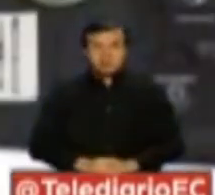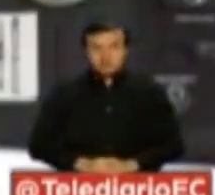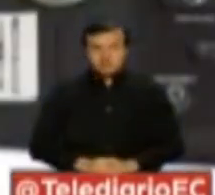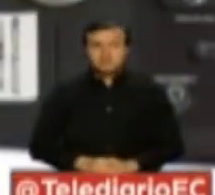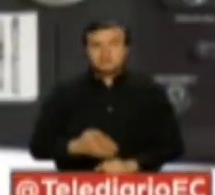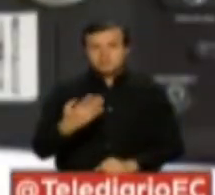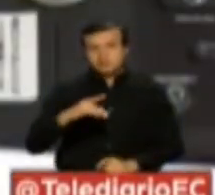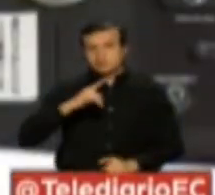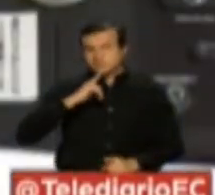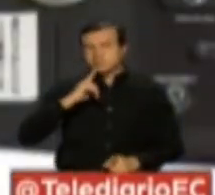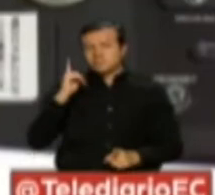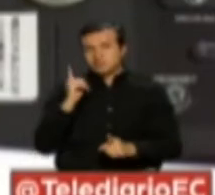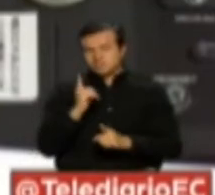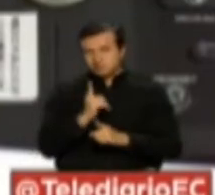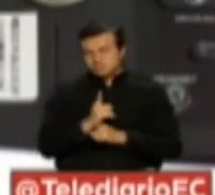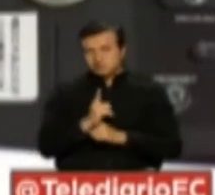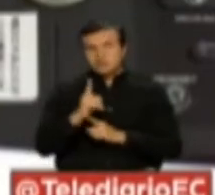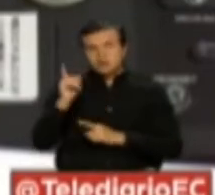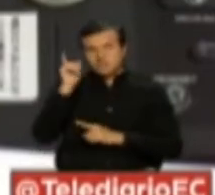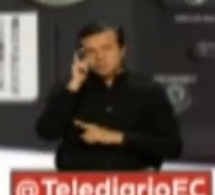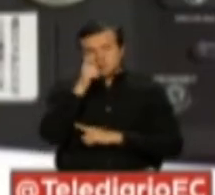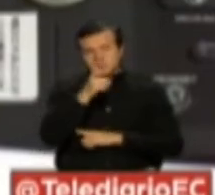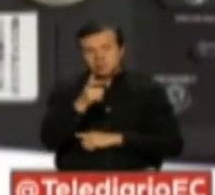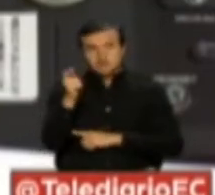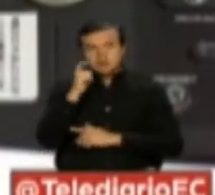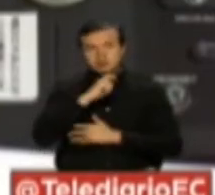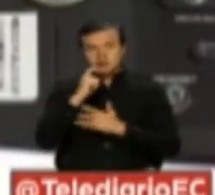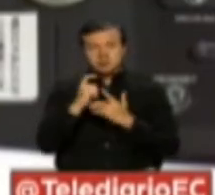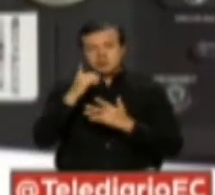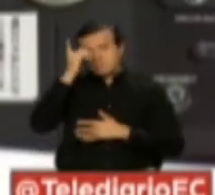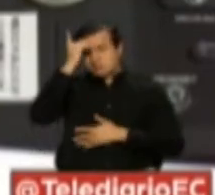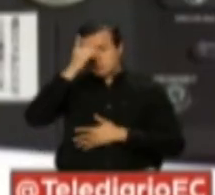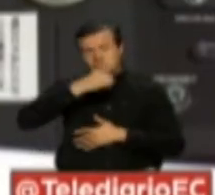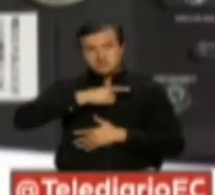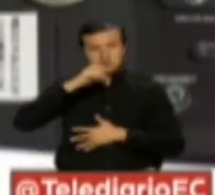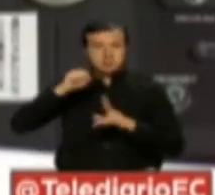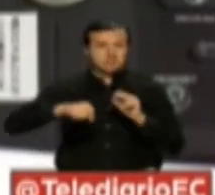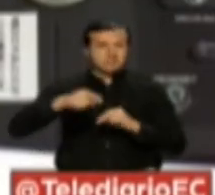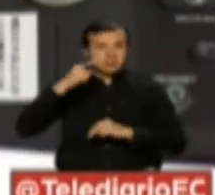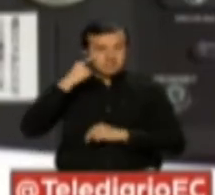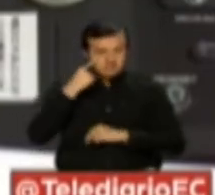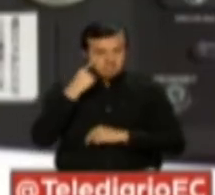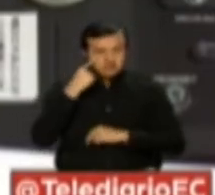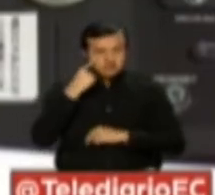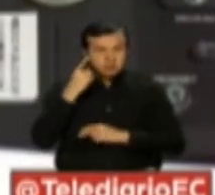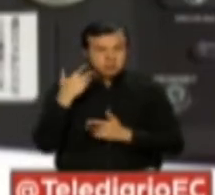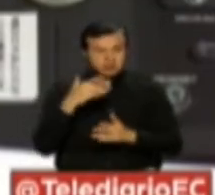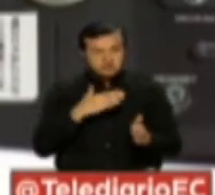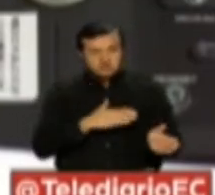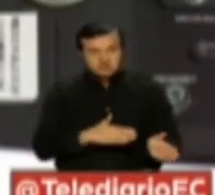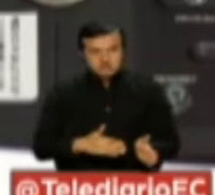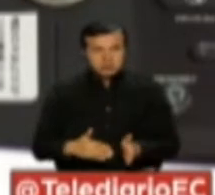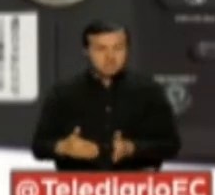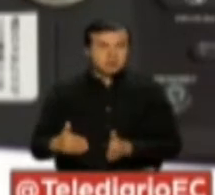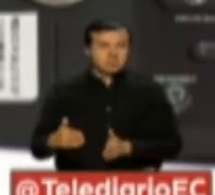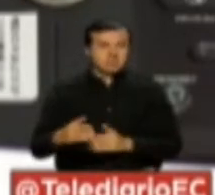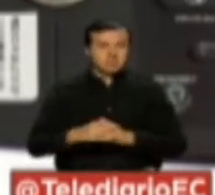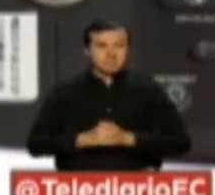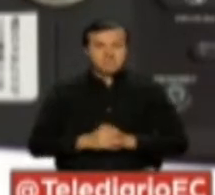Sí, bueno, el fiscal tendrá que decidir si formula o no cargos, si existen los suficientes elementos de